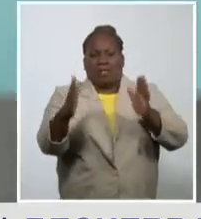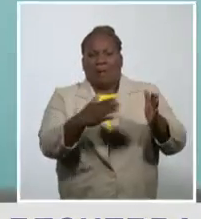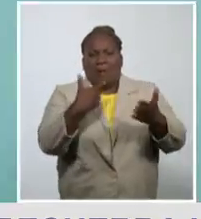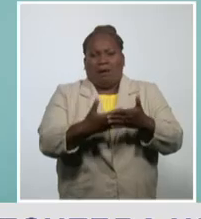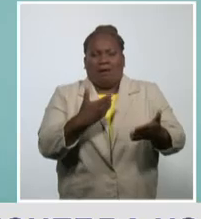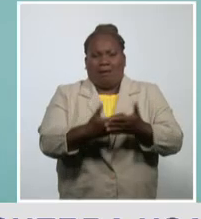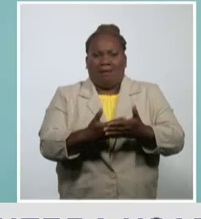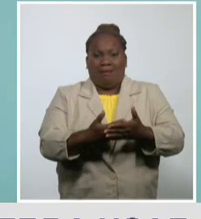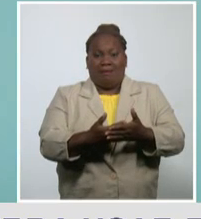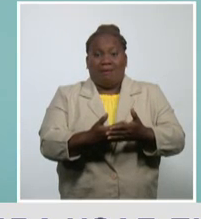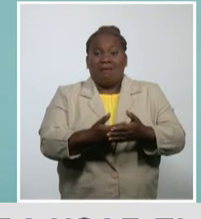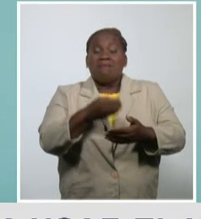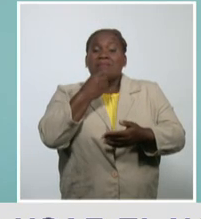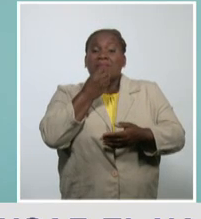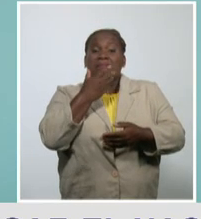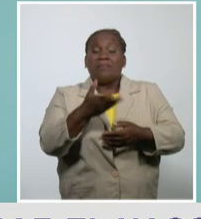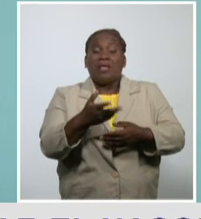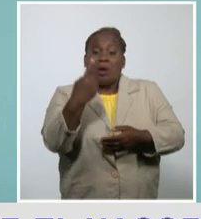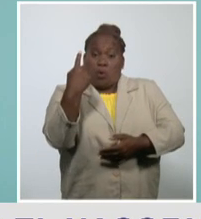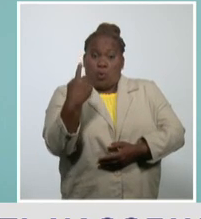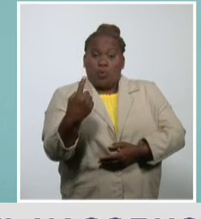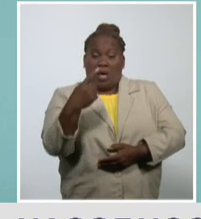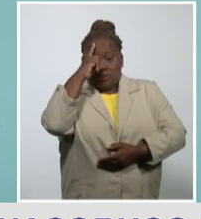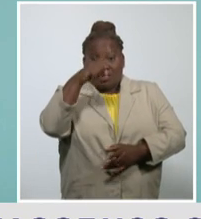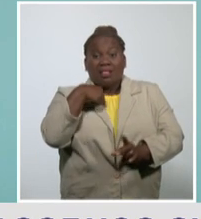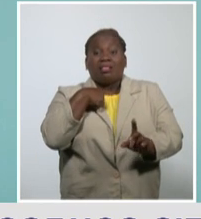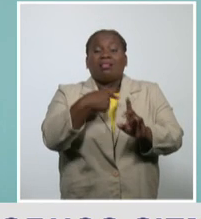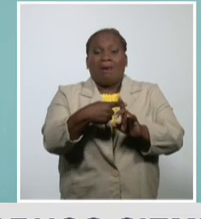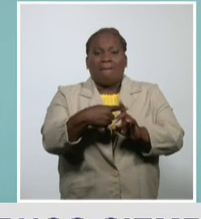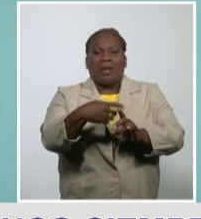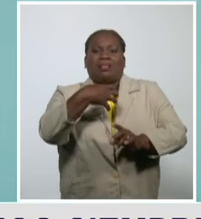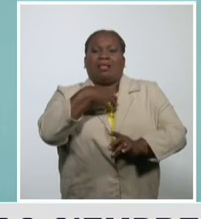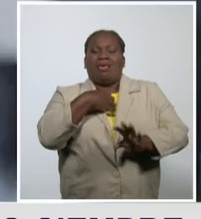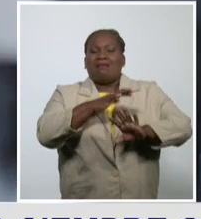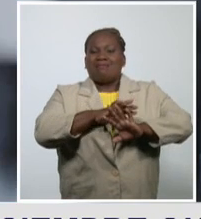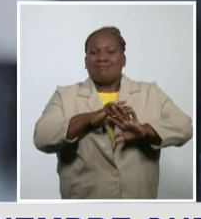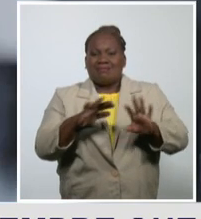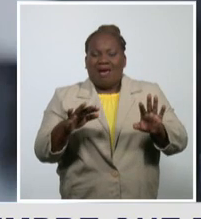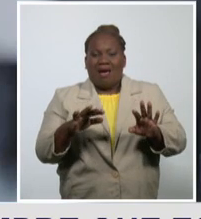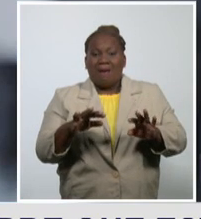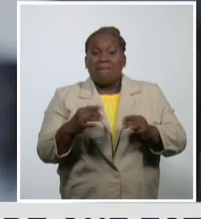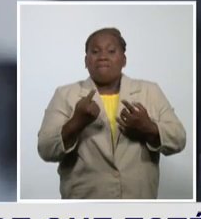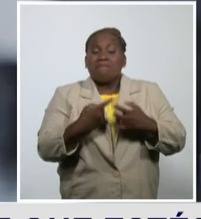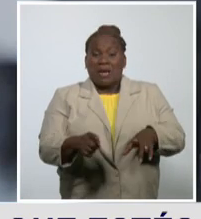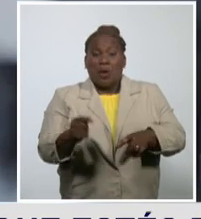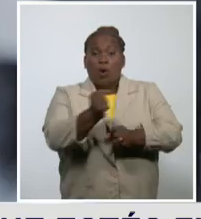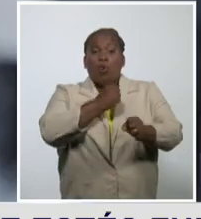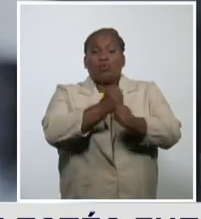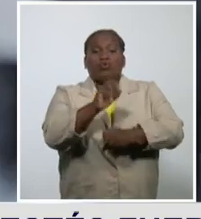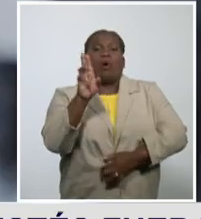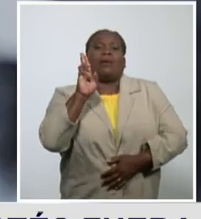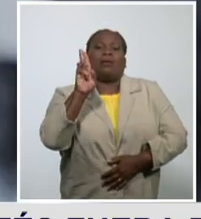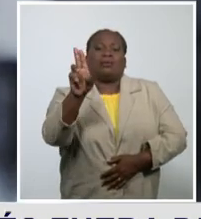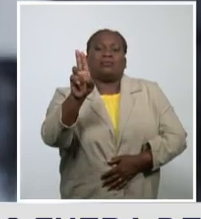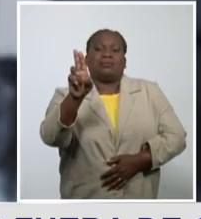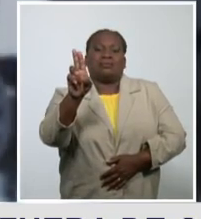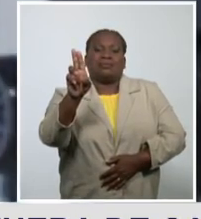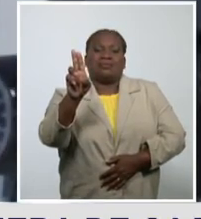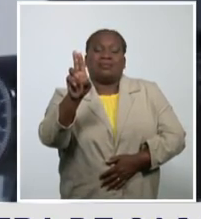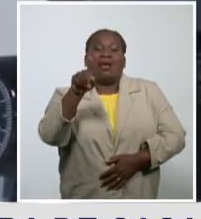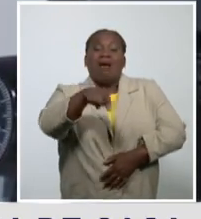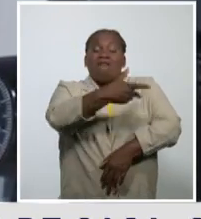y es posible contar con una de ellas en septiembre, pero aclaró que sería solo para uso de emergencia. Aún estas vacunas